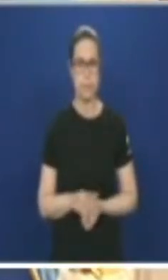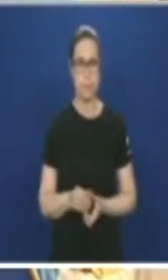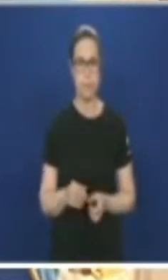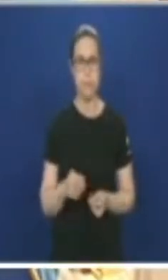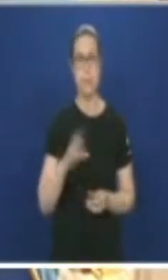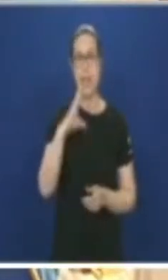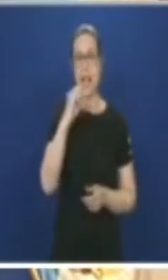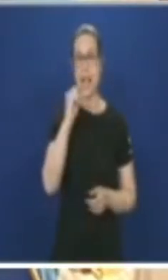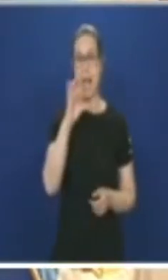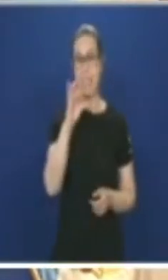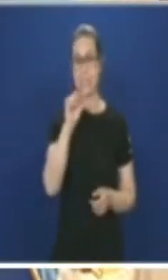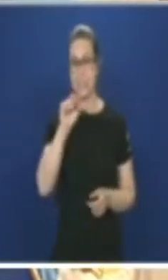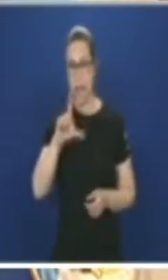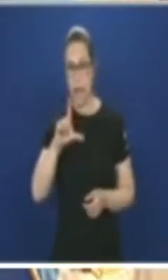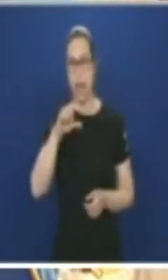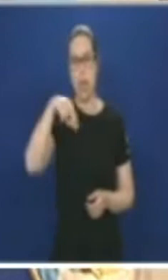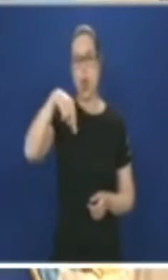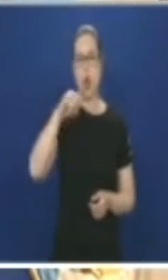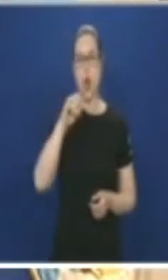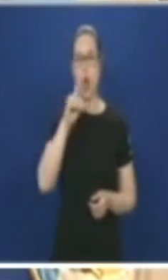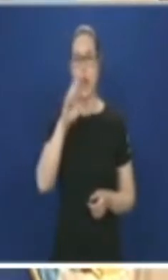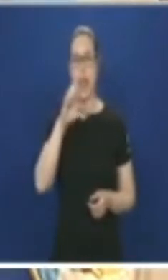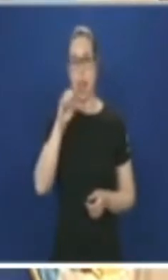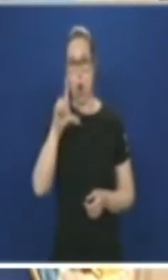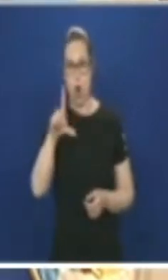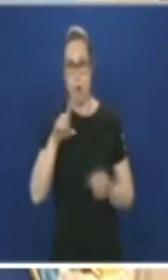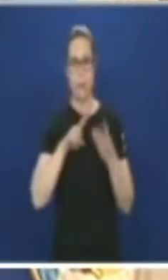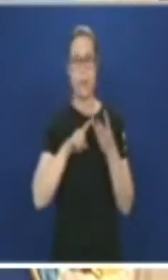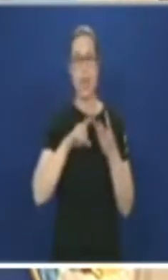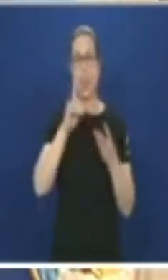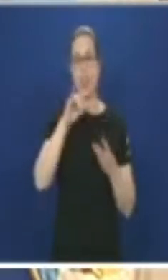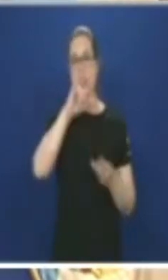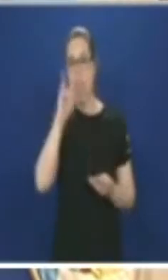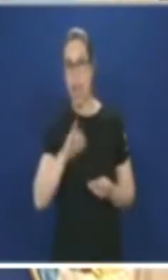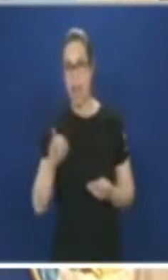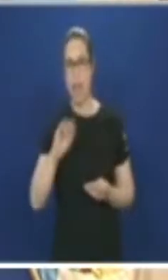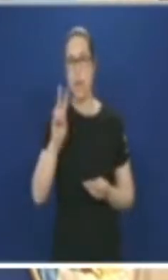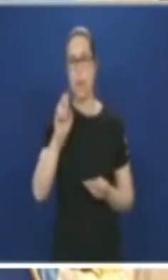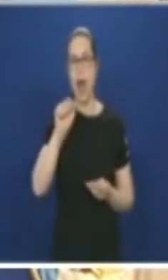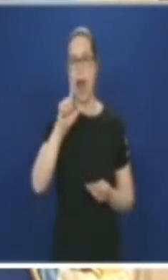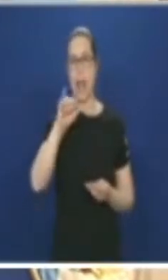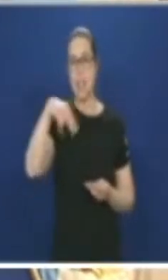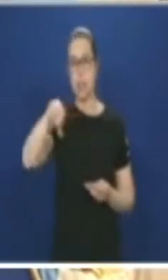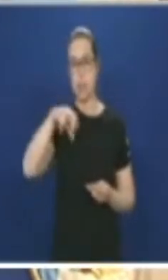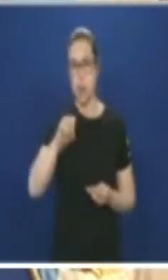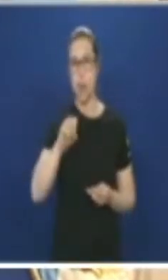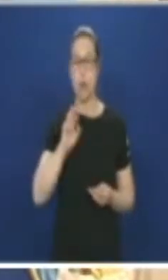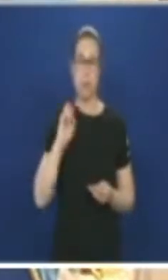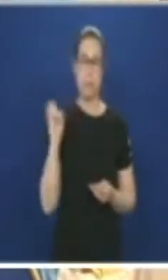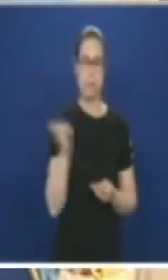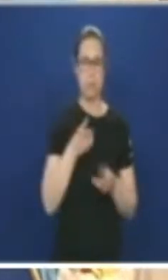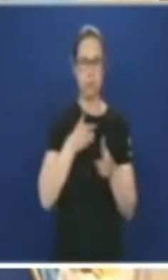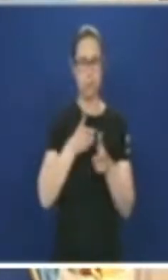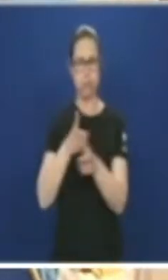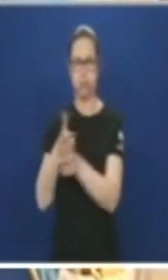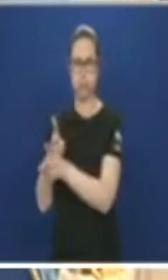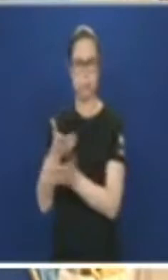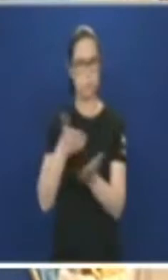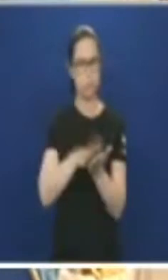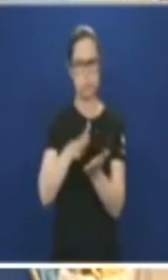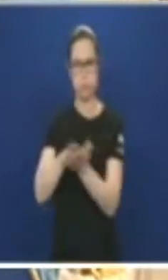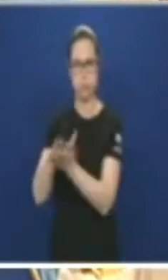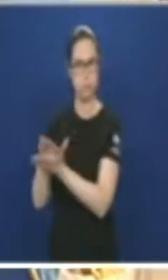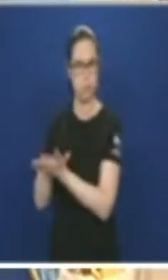Casal, Noguerol, Díaz Baliño ou Blanco Torres, foron asasinados. Unha